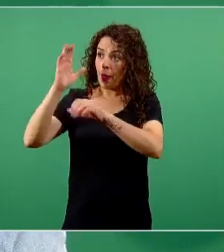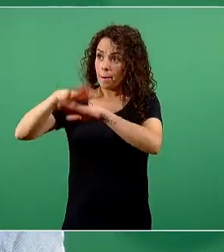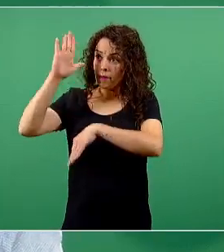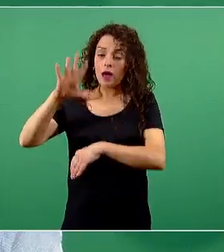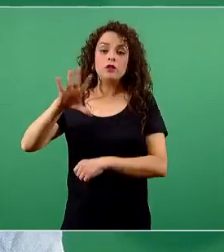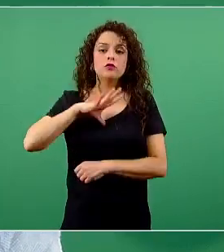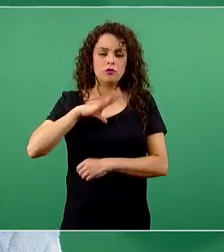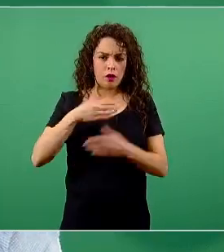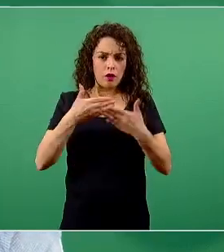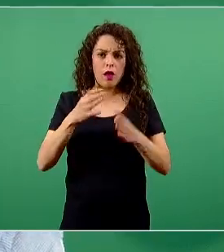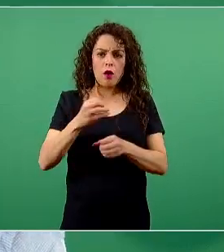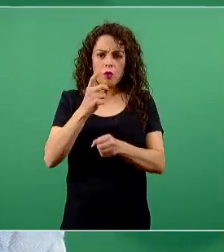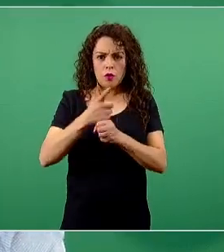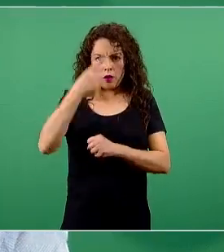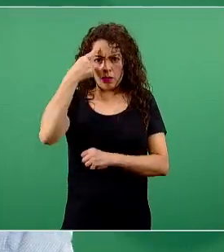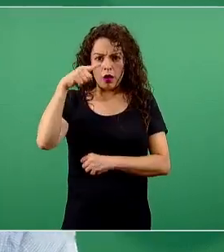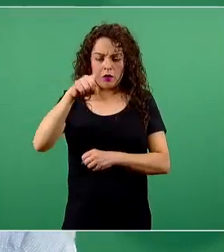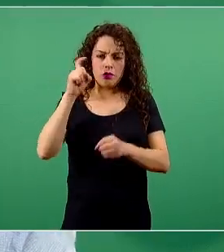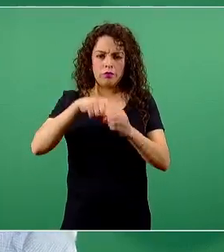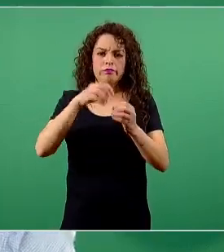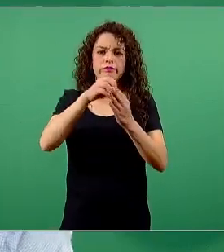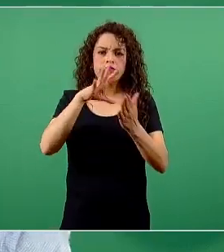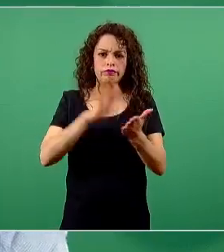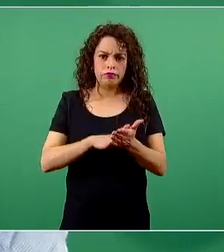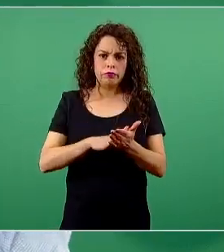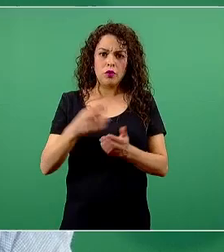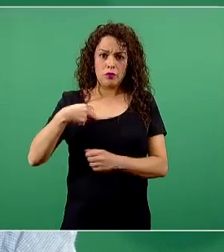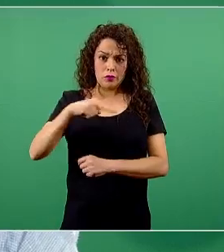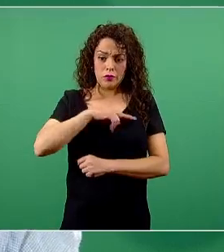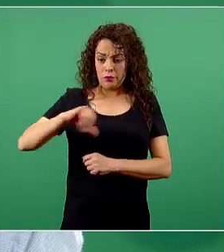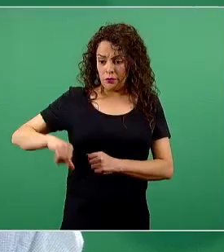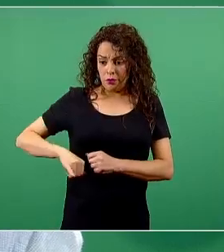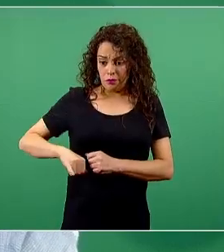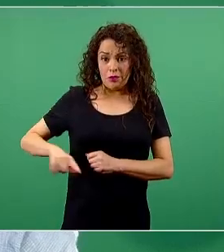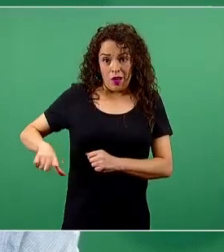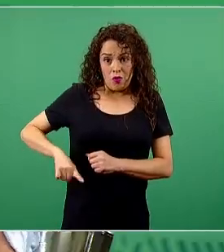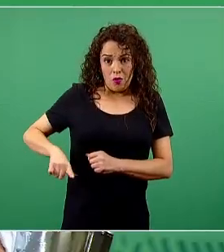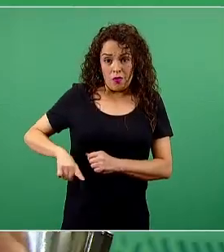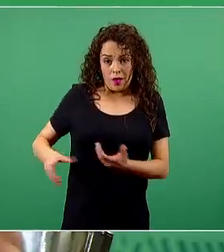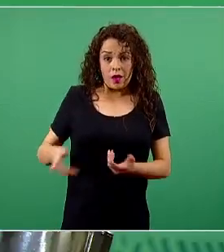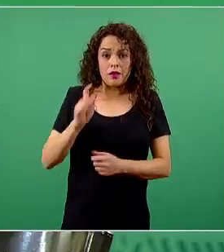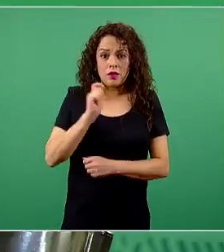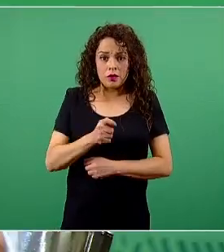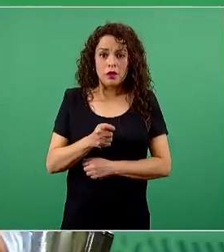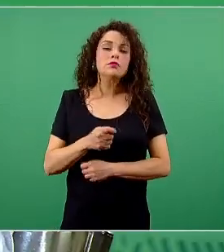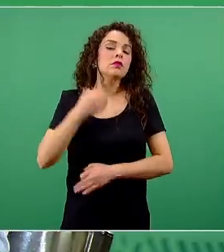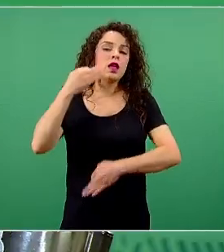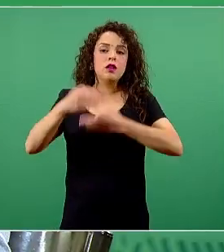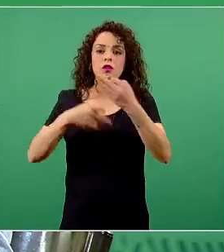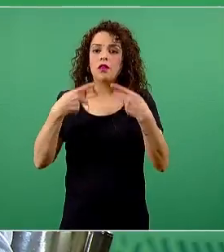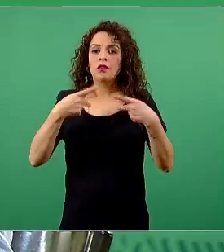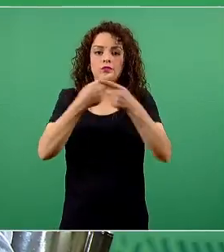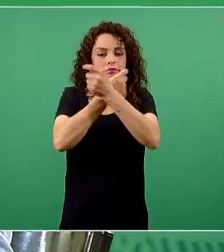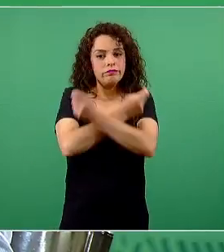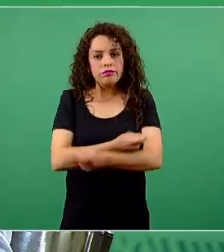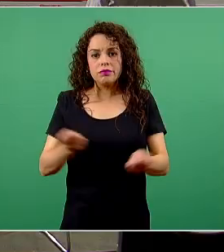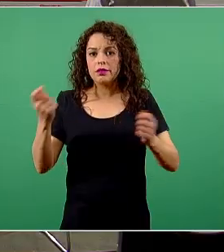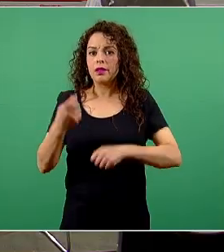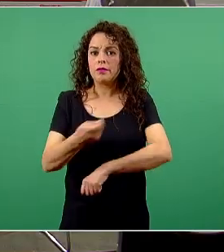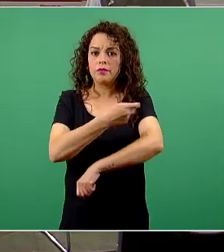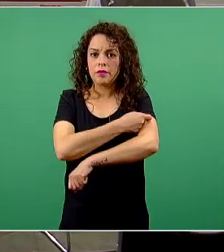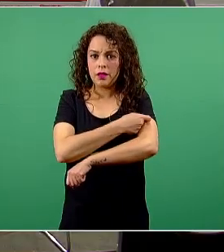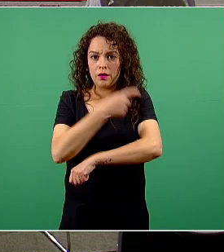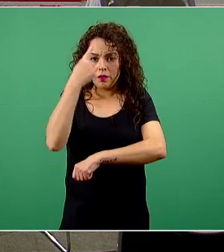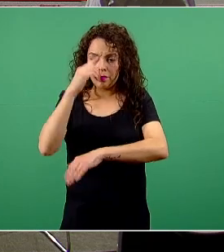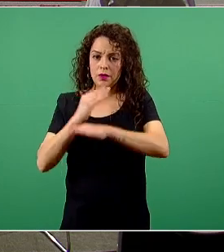la oportunidad de que lo haga. Nuestro interés, el interés del Gobierno de México, es que se cubra a toda la población con la vacuna